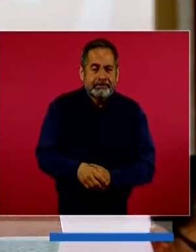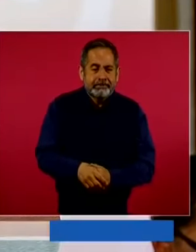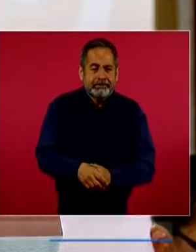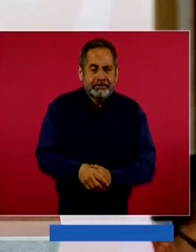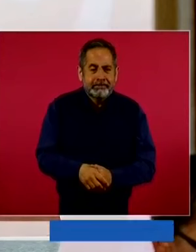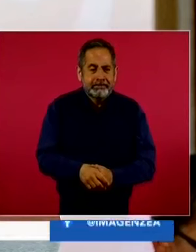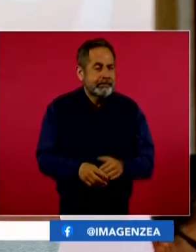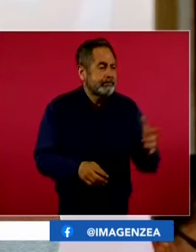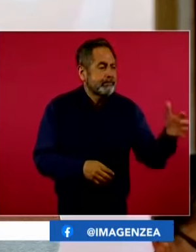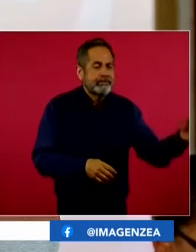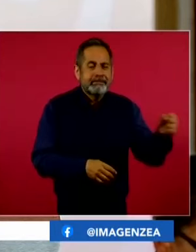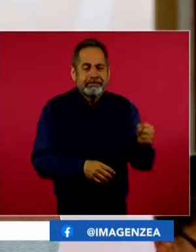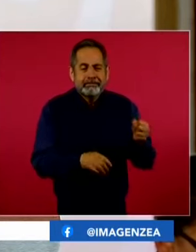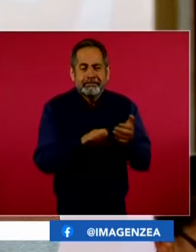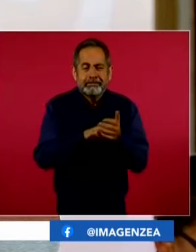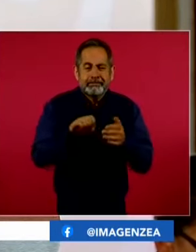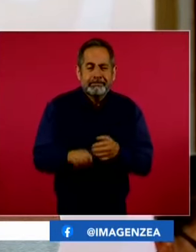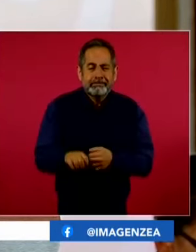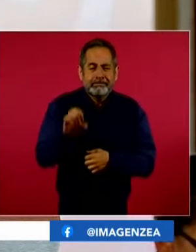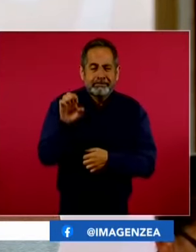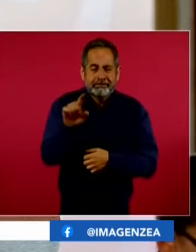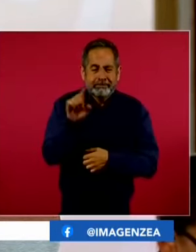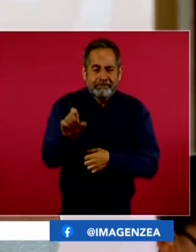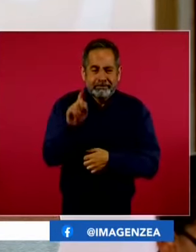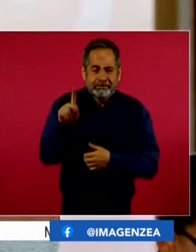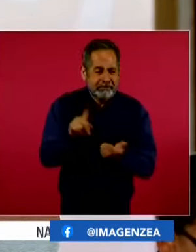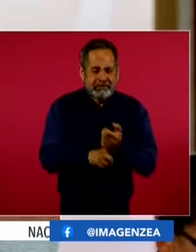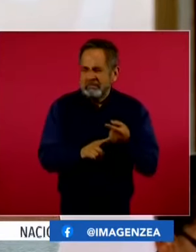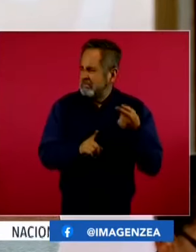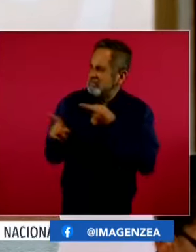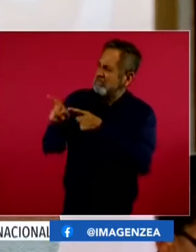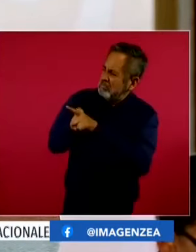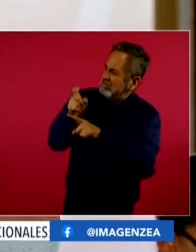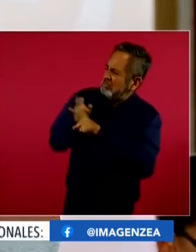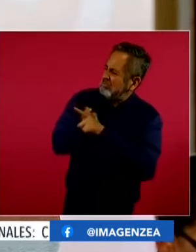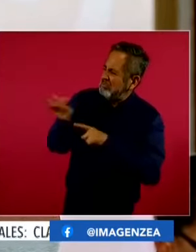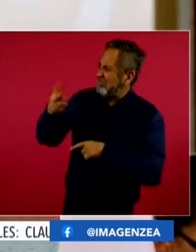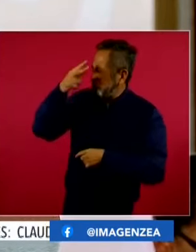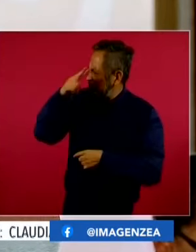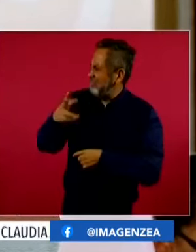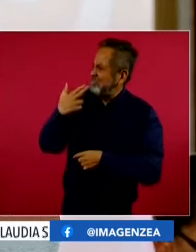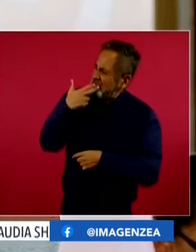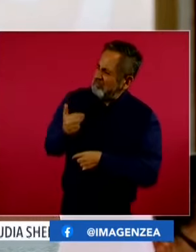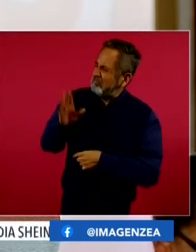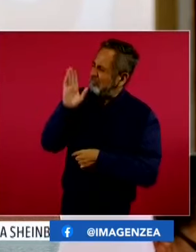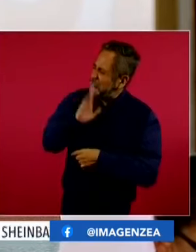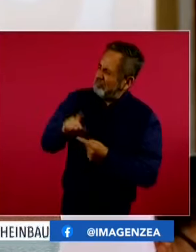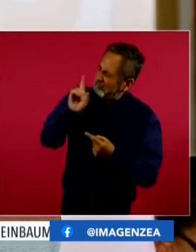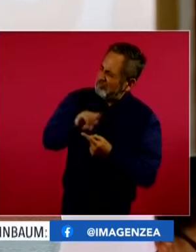a Zedillo, ¿no? A decir que ya es una dictadura México.